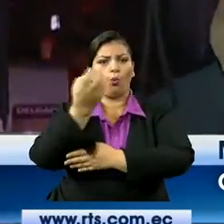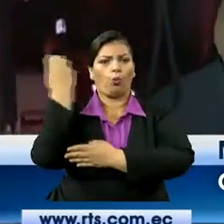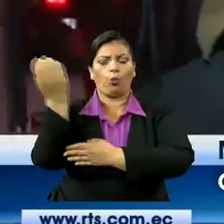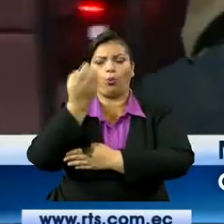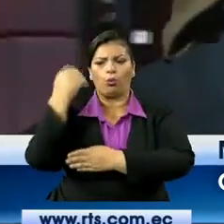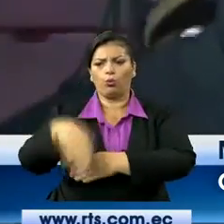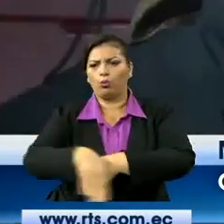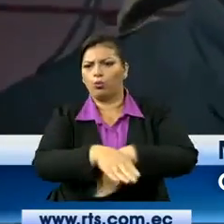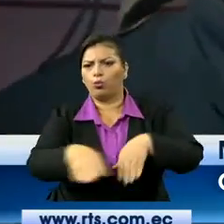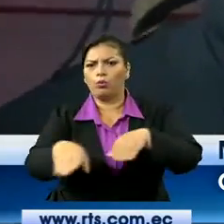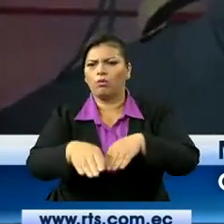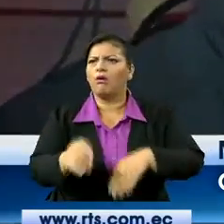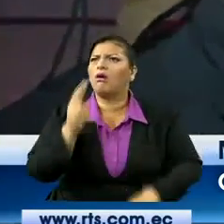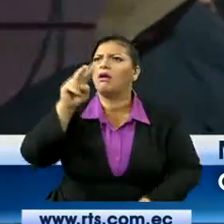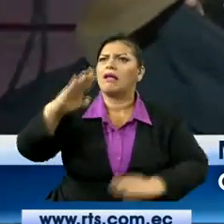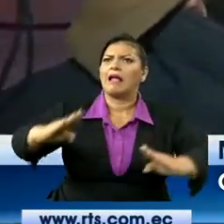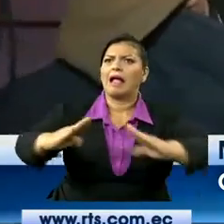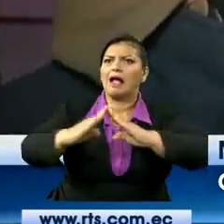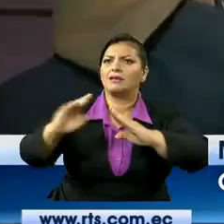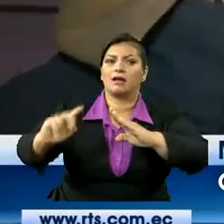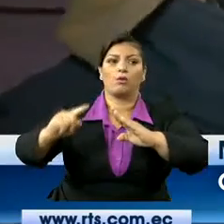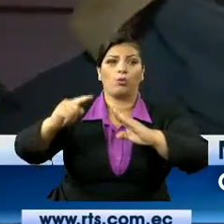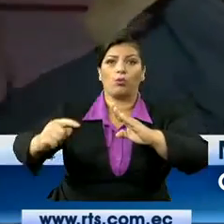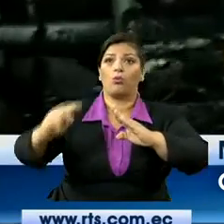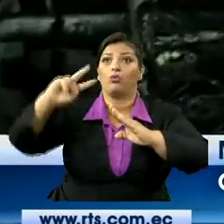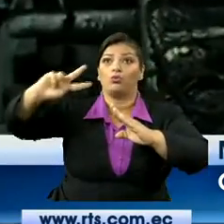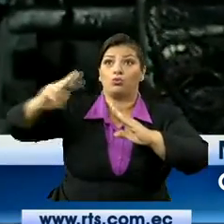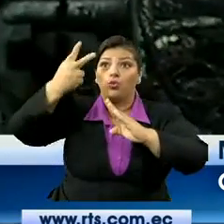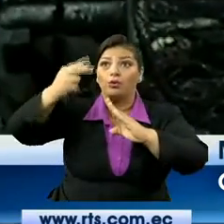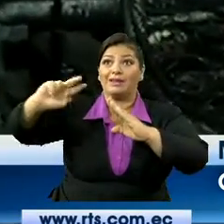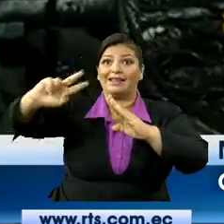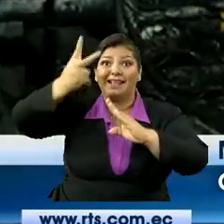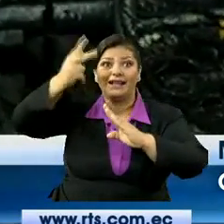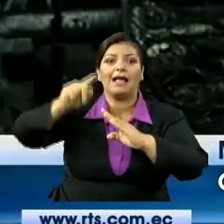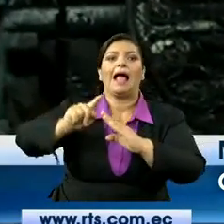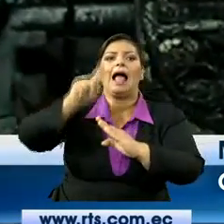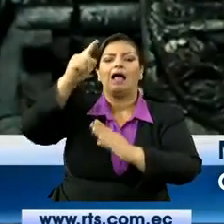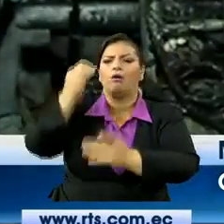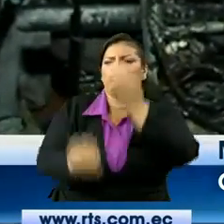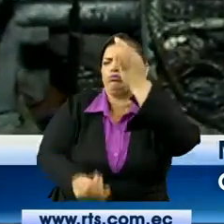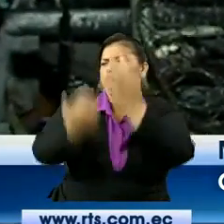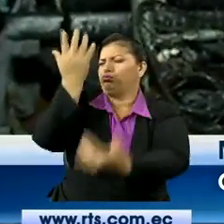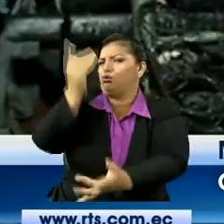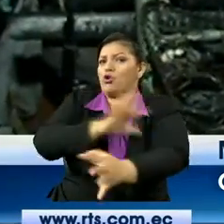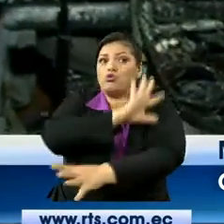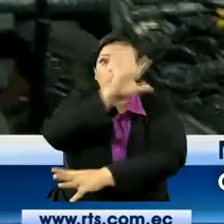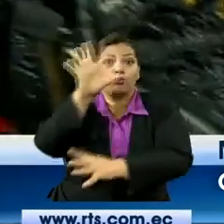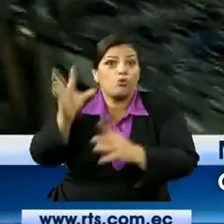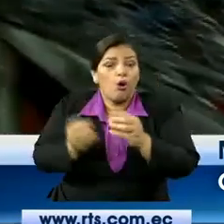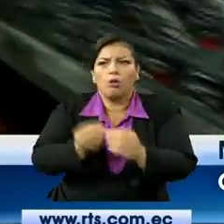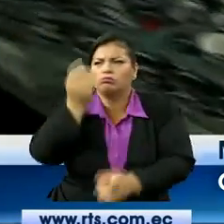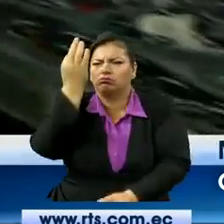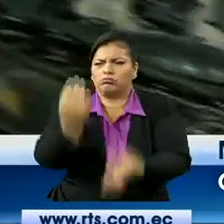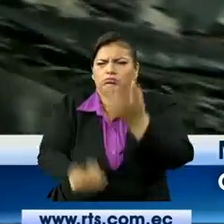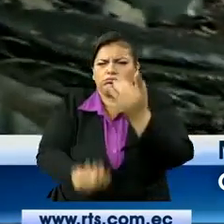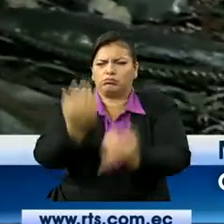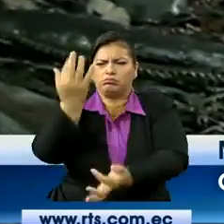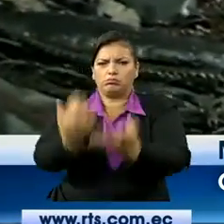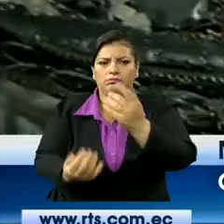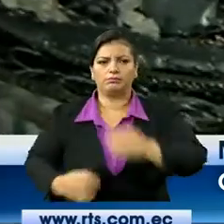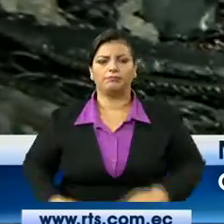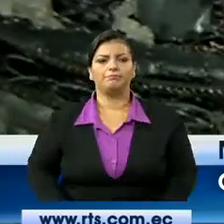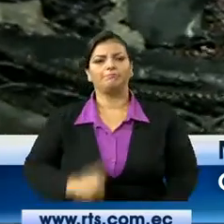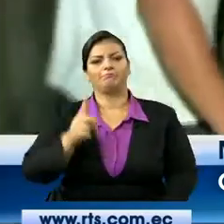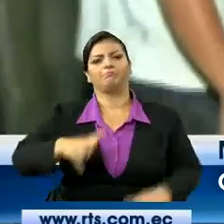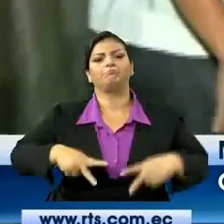segunda y tercera planta encendida, totalmente prendida. En la vivienda siniestrada habitaban aproximadamente